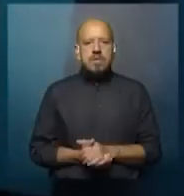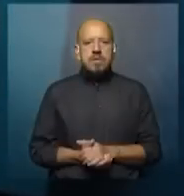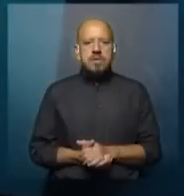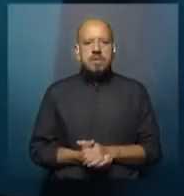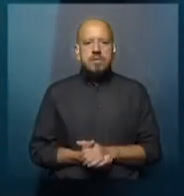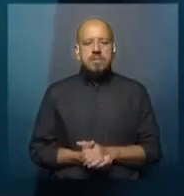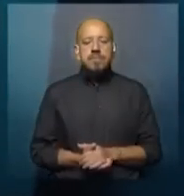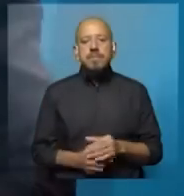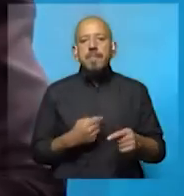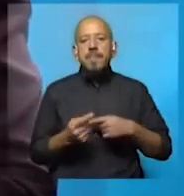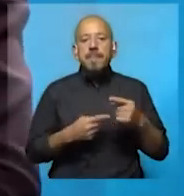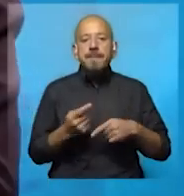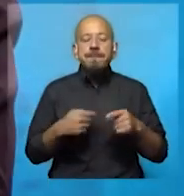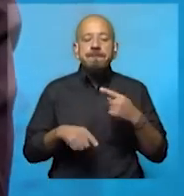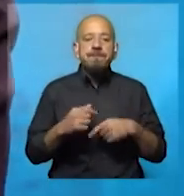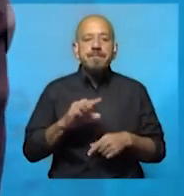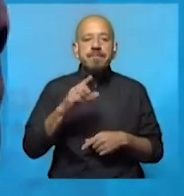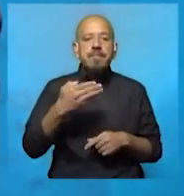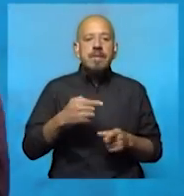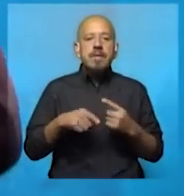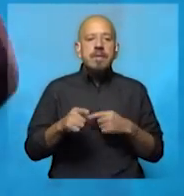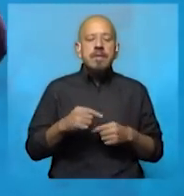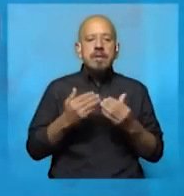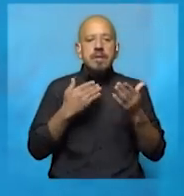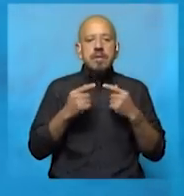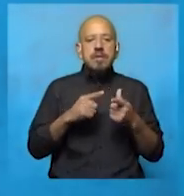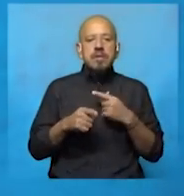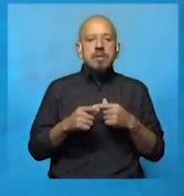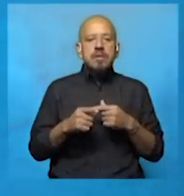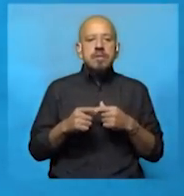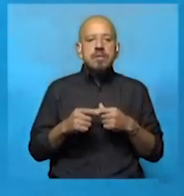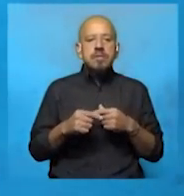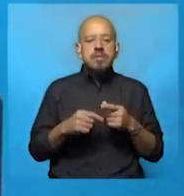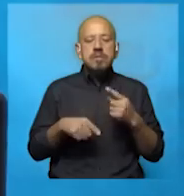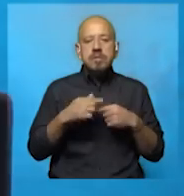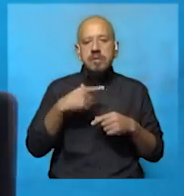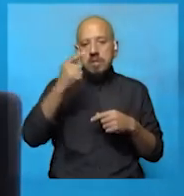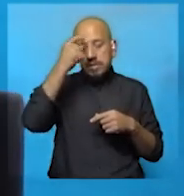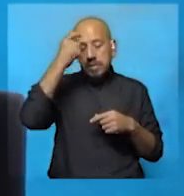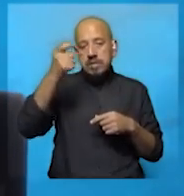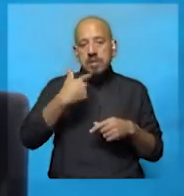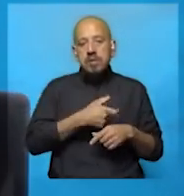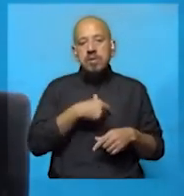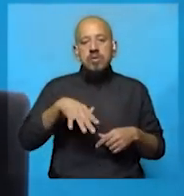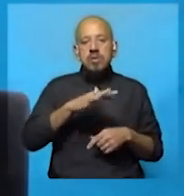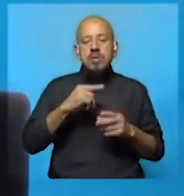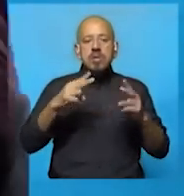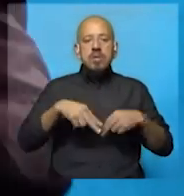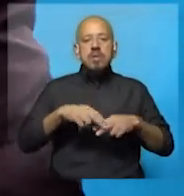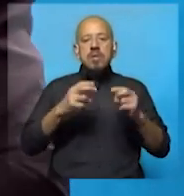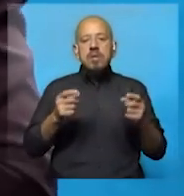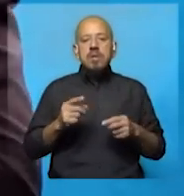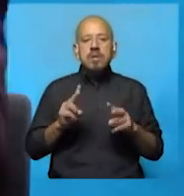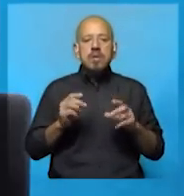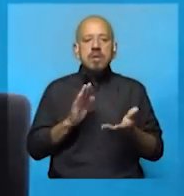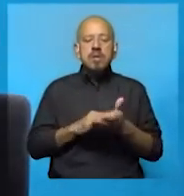seguimos en vivo aquí en la pantalla de TV se va conversando con Gabriel tenema doctor en ciencias sociales investigador y docente bueno propósito de